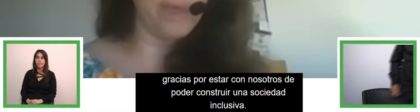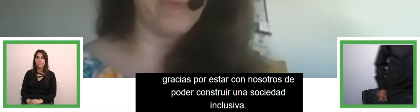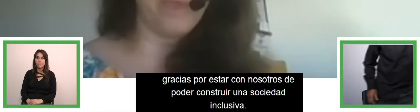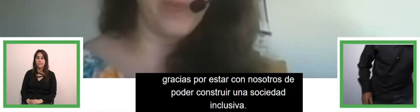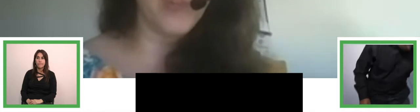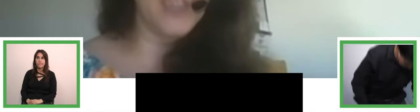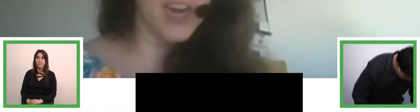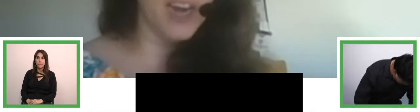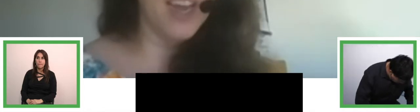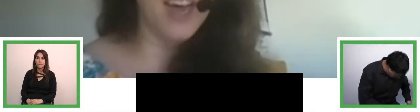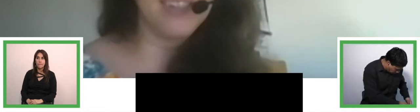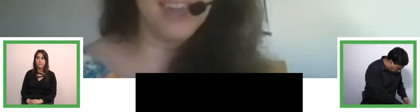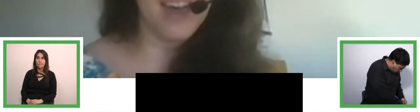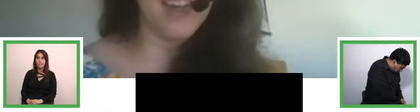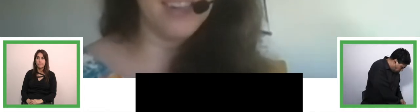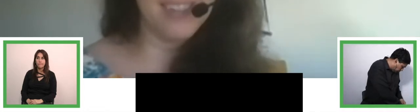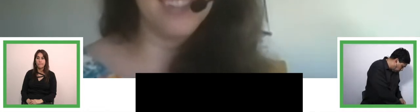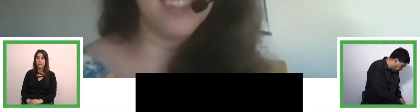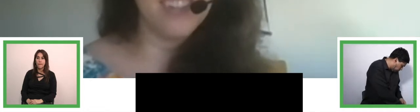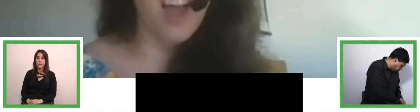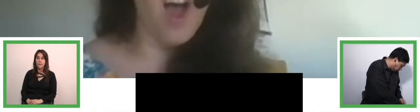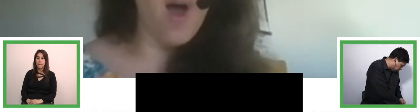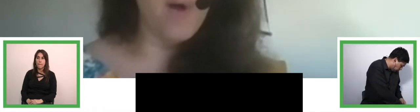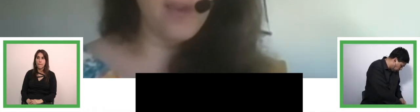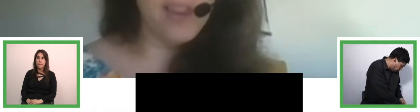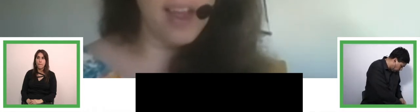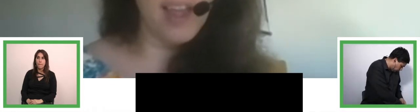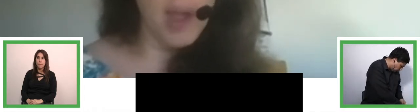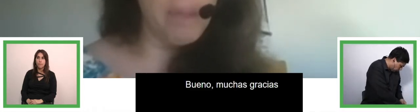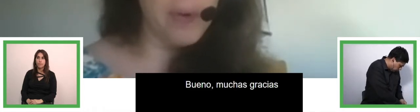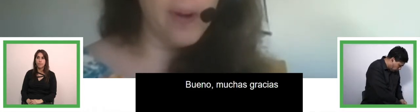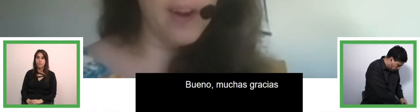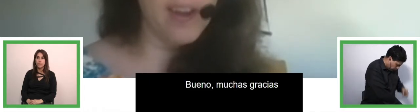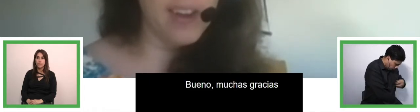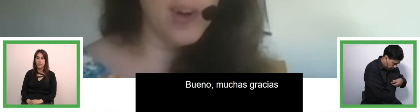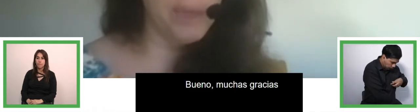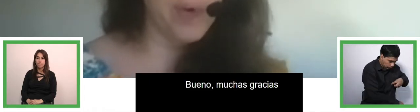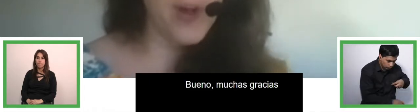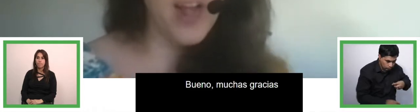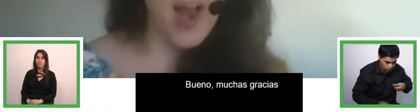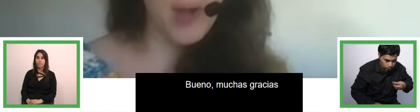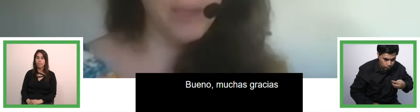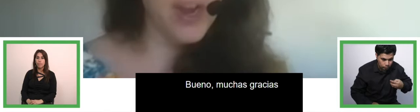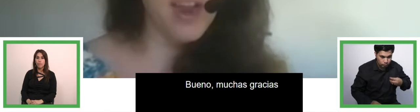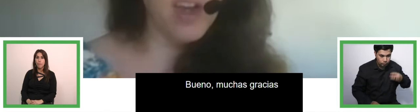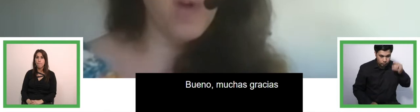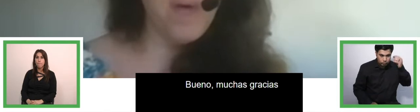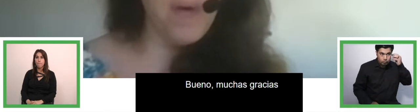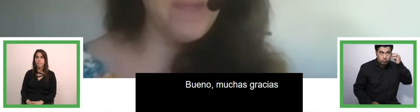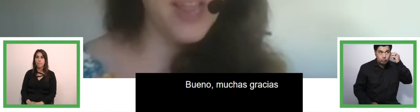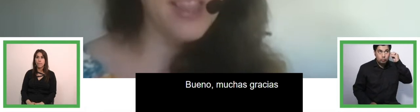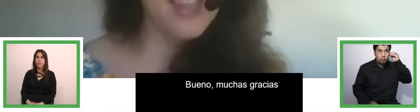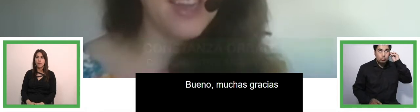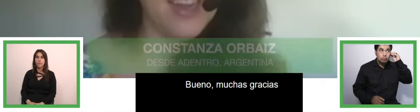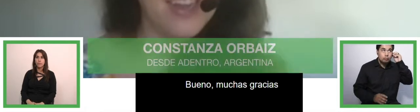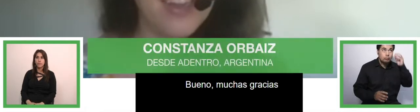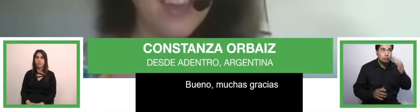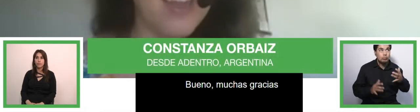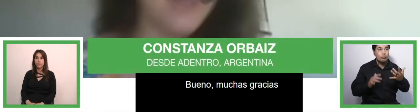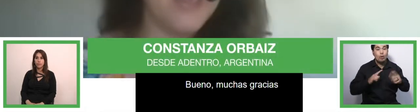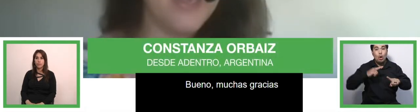Bueno, muchas gracias a ustedes por convocarme